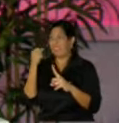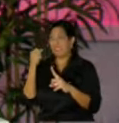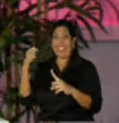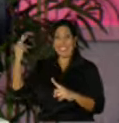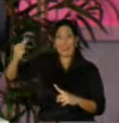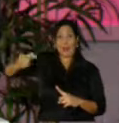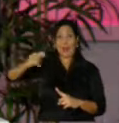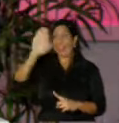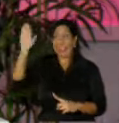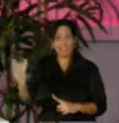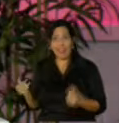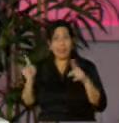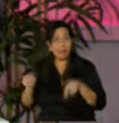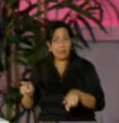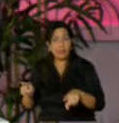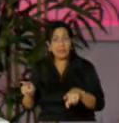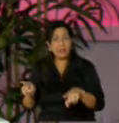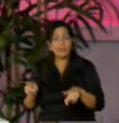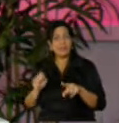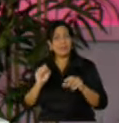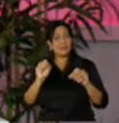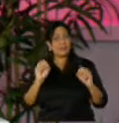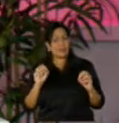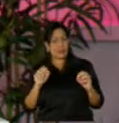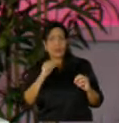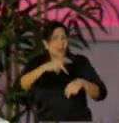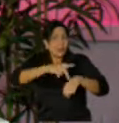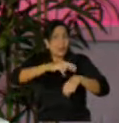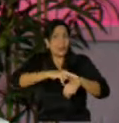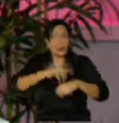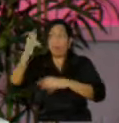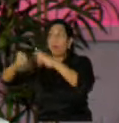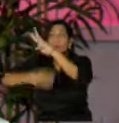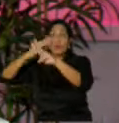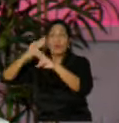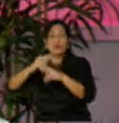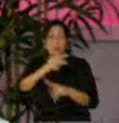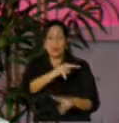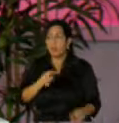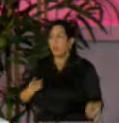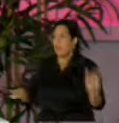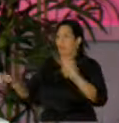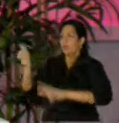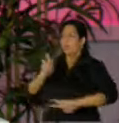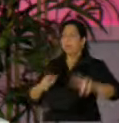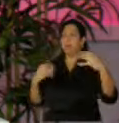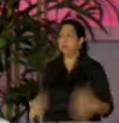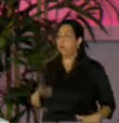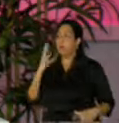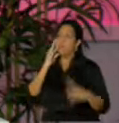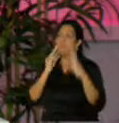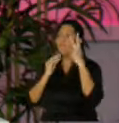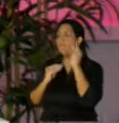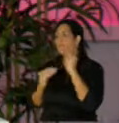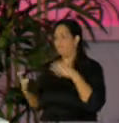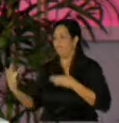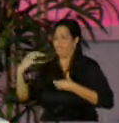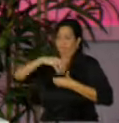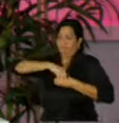y tanto en Puerto, obviamente en Puerto Rico y en el mundo. Pero entonces tener que manejar esta experiencia sabiendo que ya están a punto de entrar a